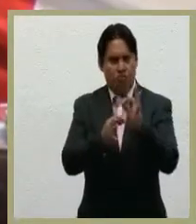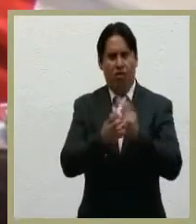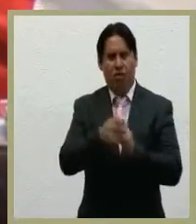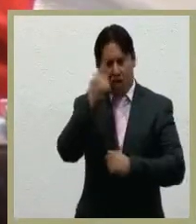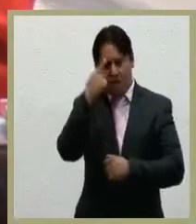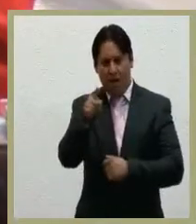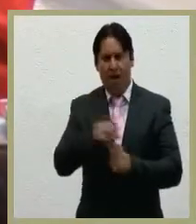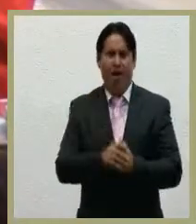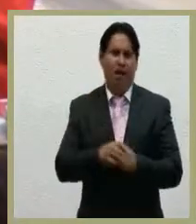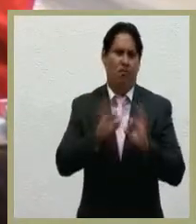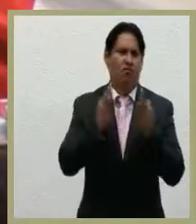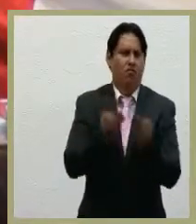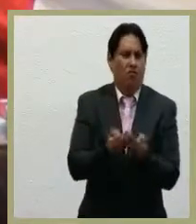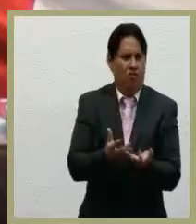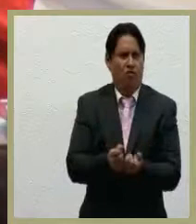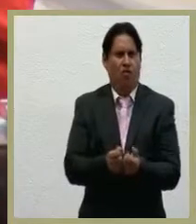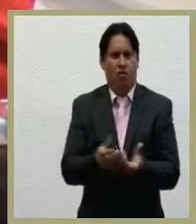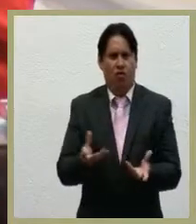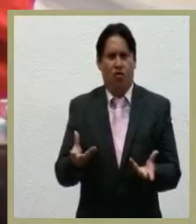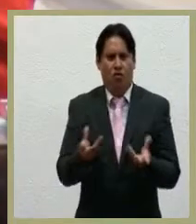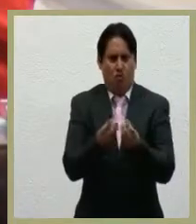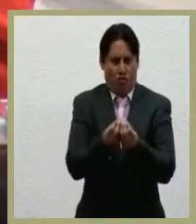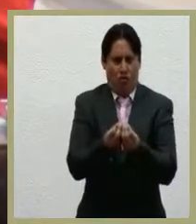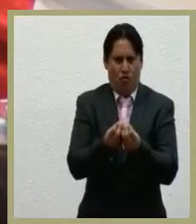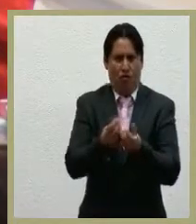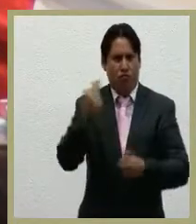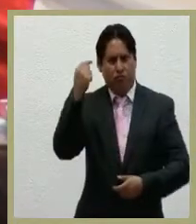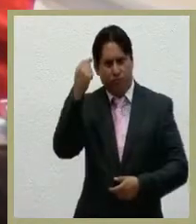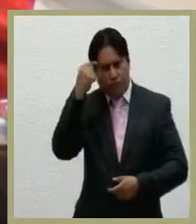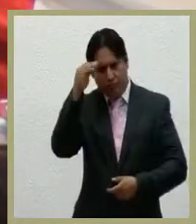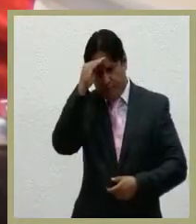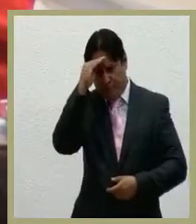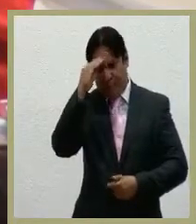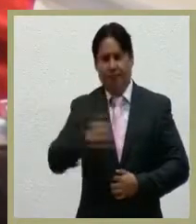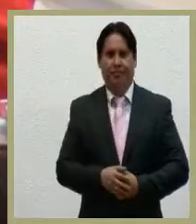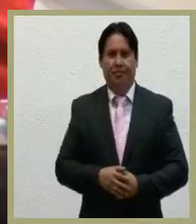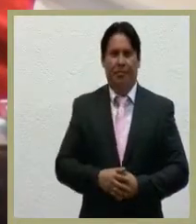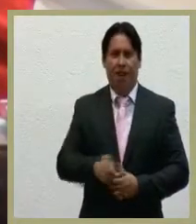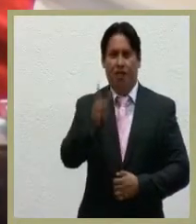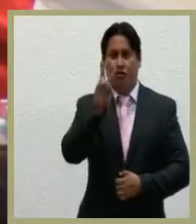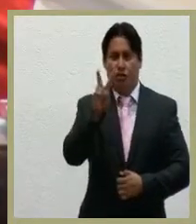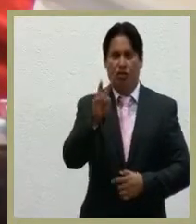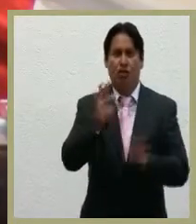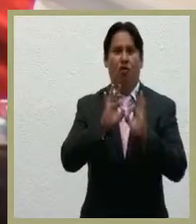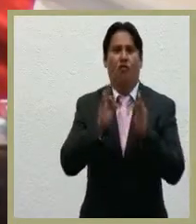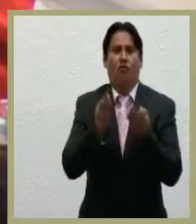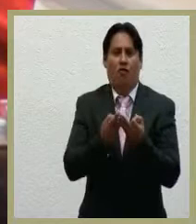para que de forma conjunta reflexionemos. Hay dos maneras de difundir la